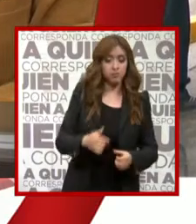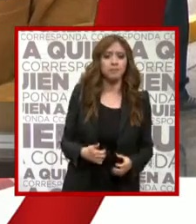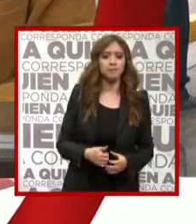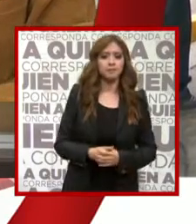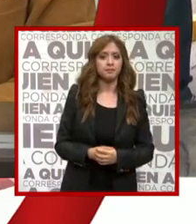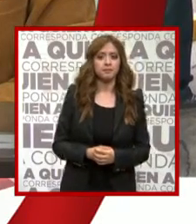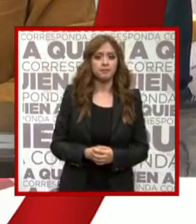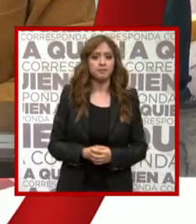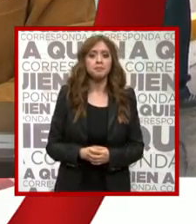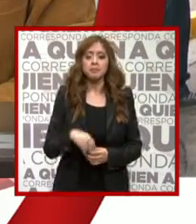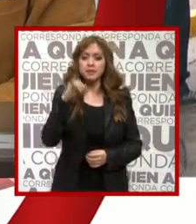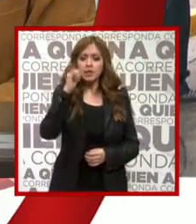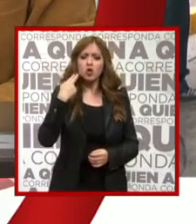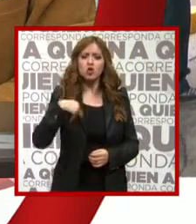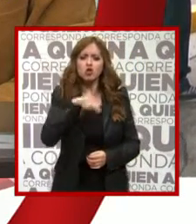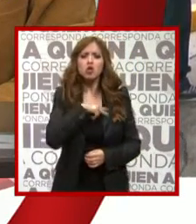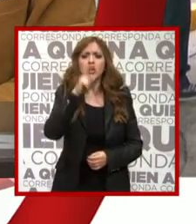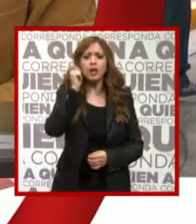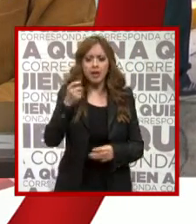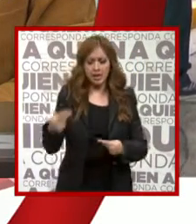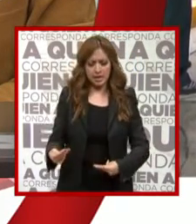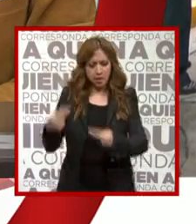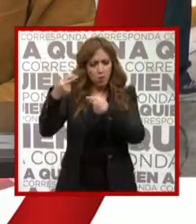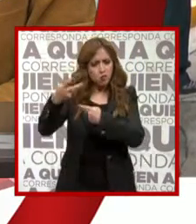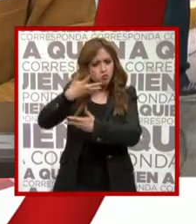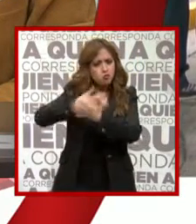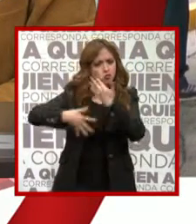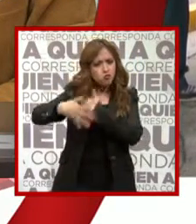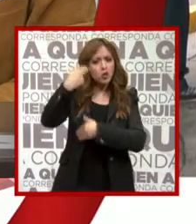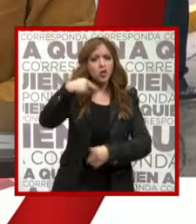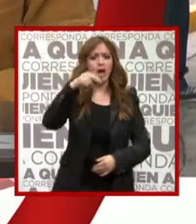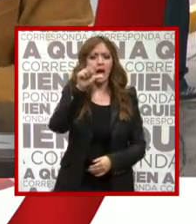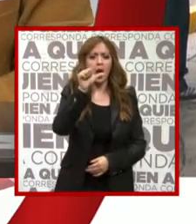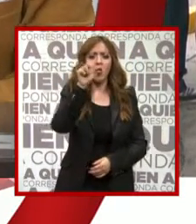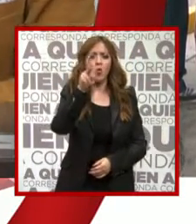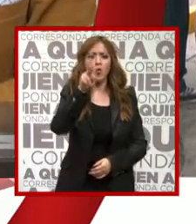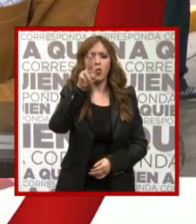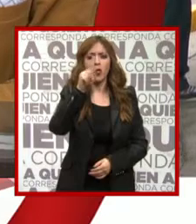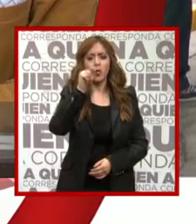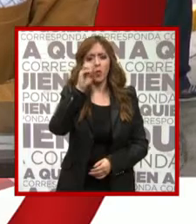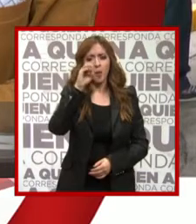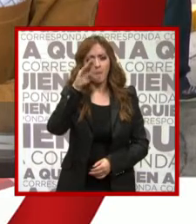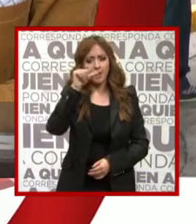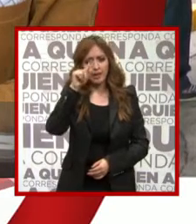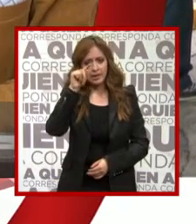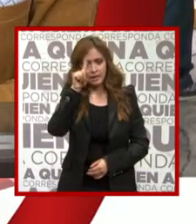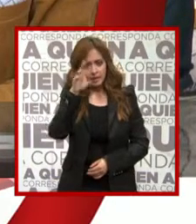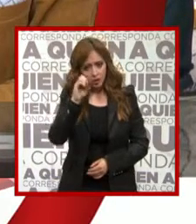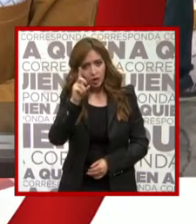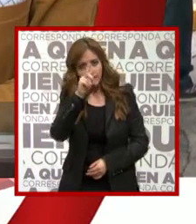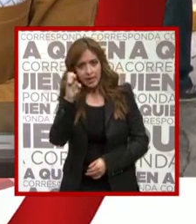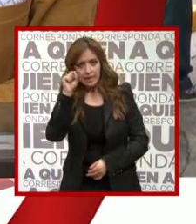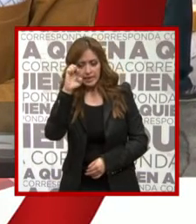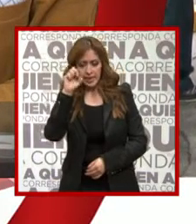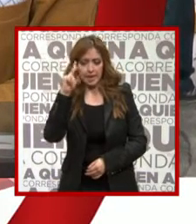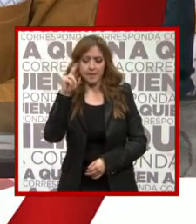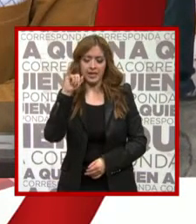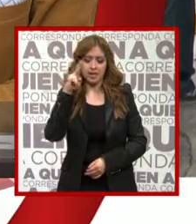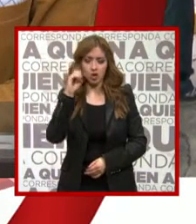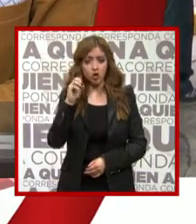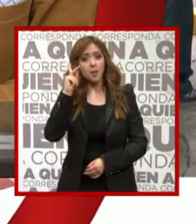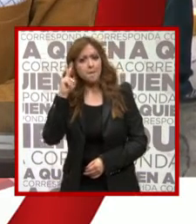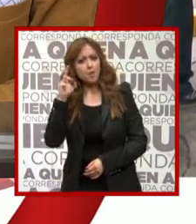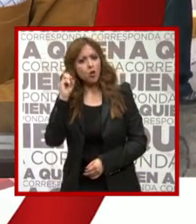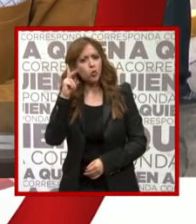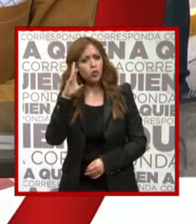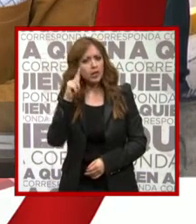decidimos decidir en una empresa que nos invitó a invertir que se llama Automatización de Servicios Productivos, el cual nos estaba pagando